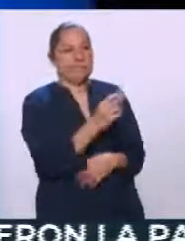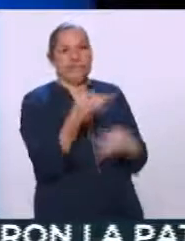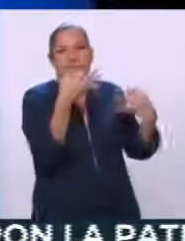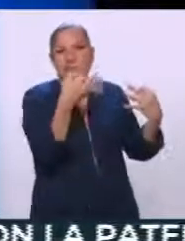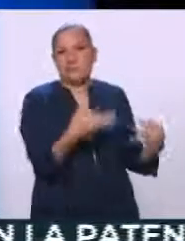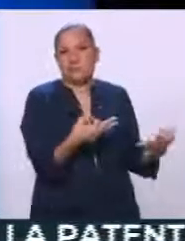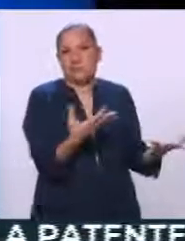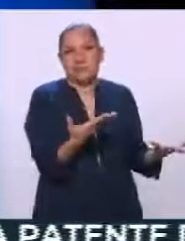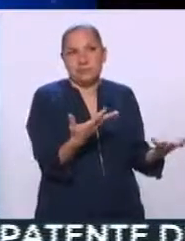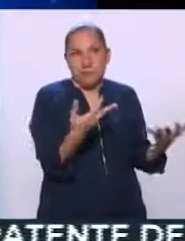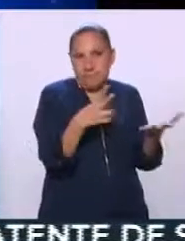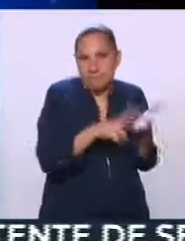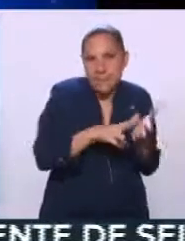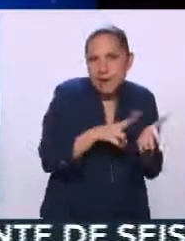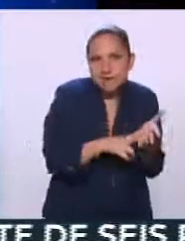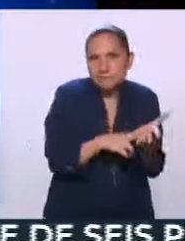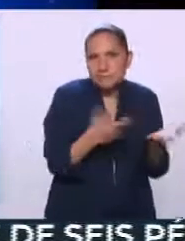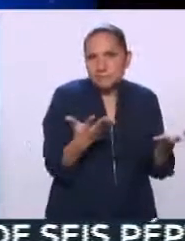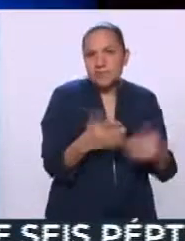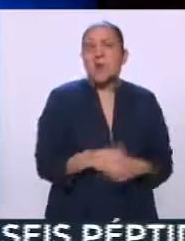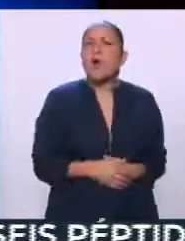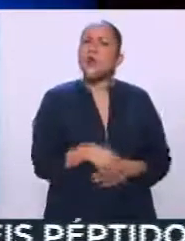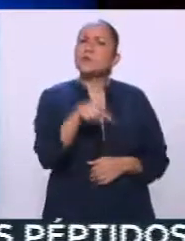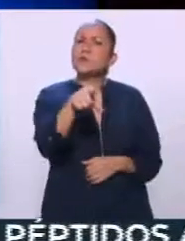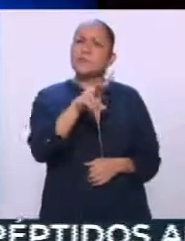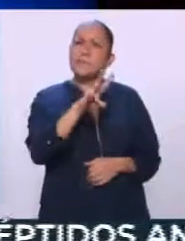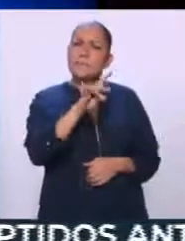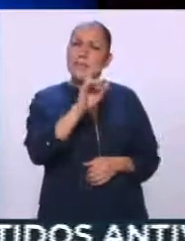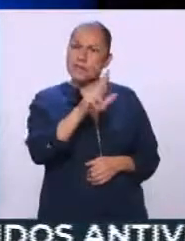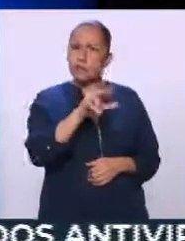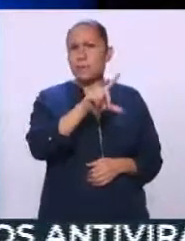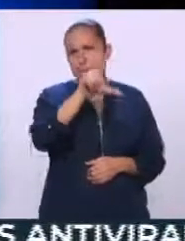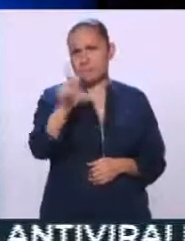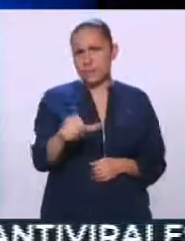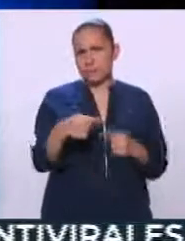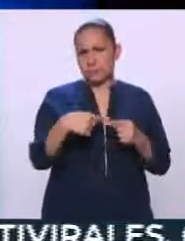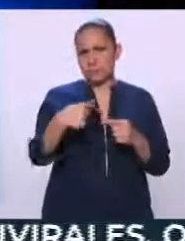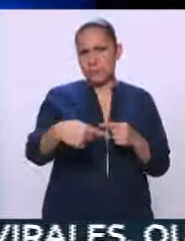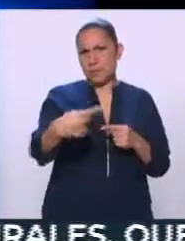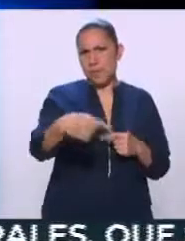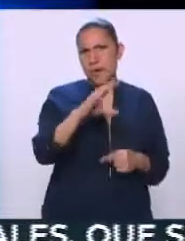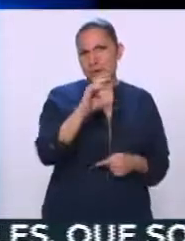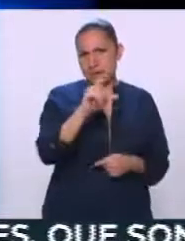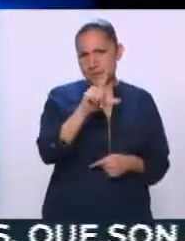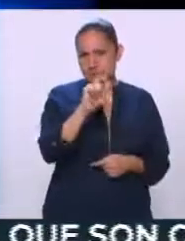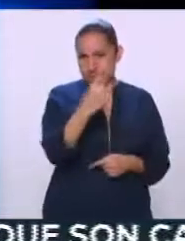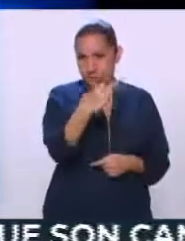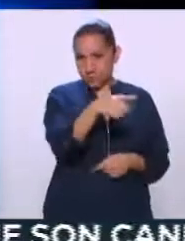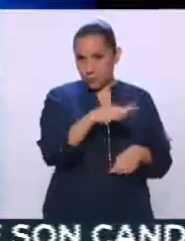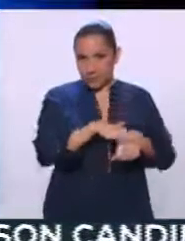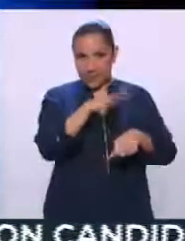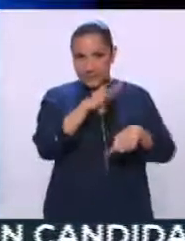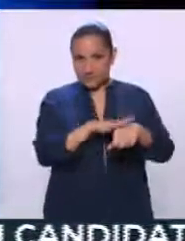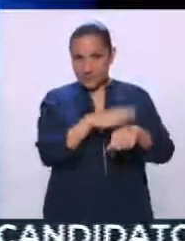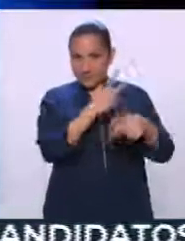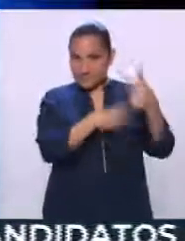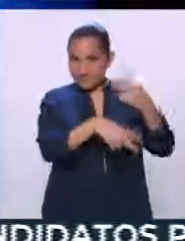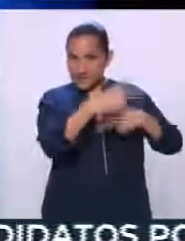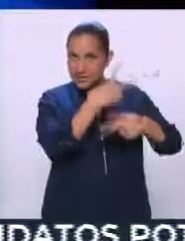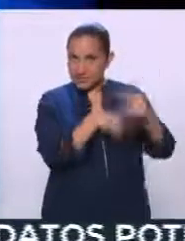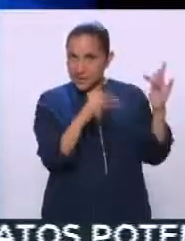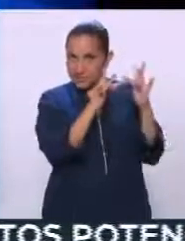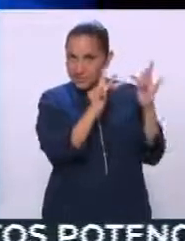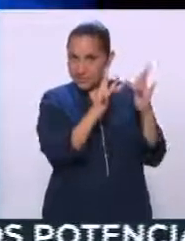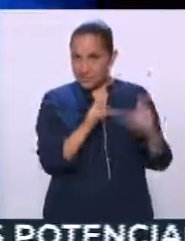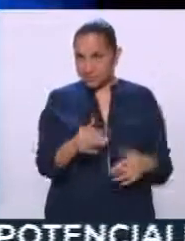Víctor, vas a estar con nosotros más aquí en Capital 21, eso es una excelente noticia, ¿no, Azul? Sí, pero no aquí en